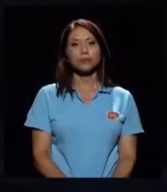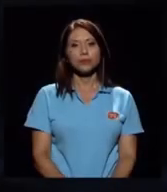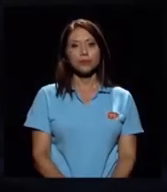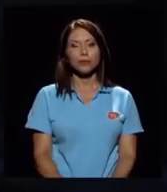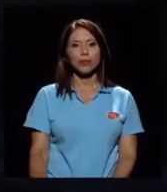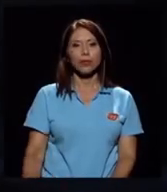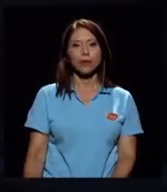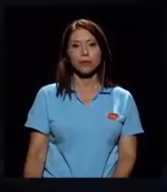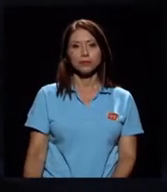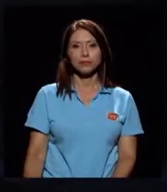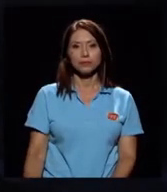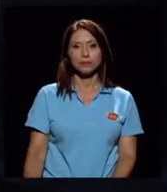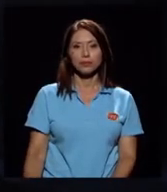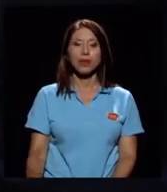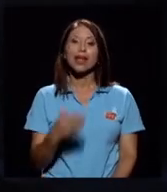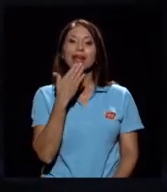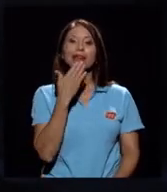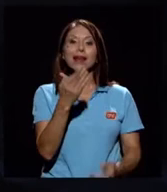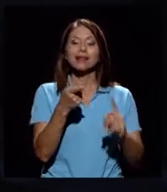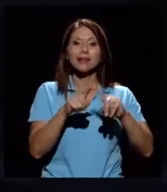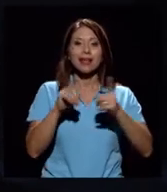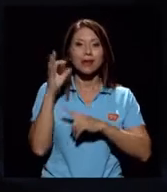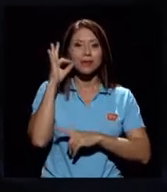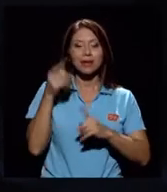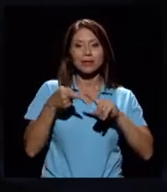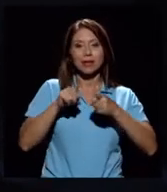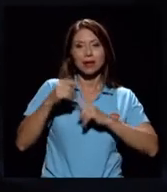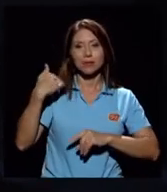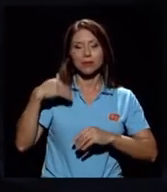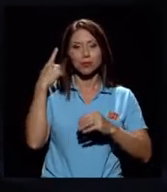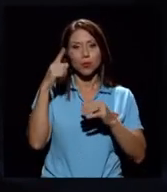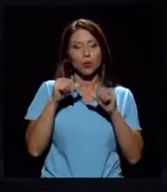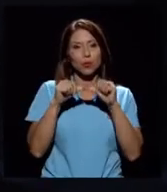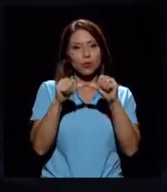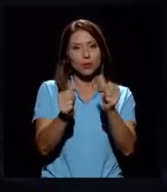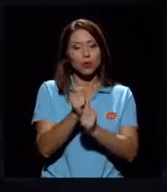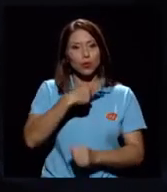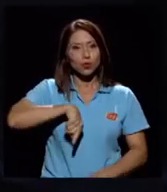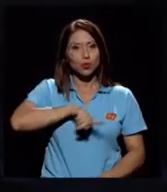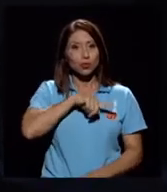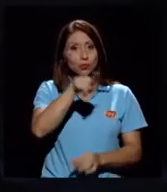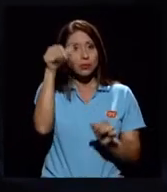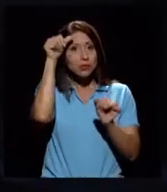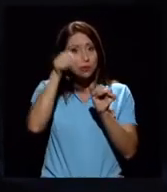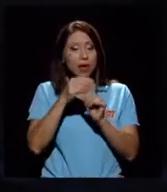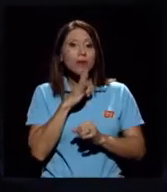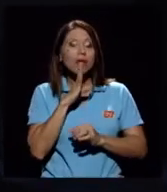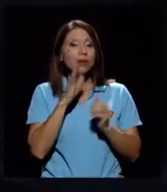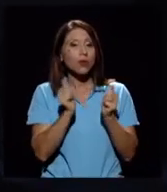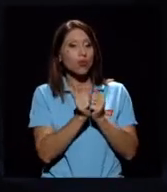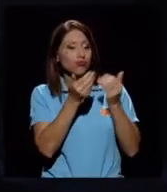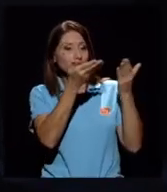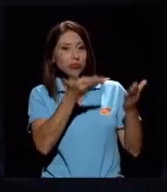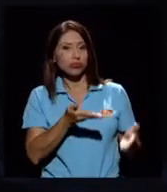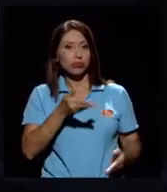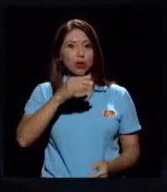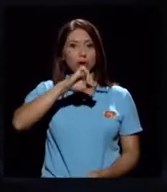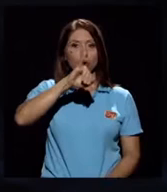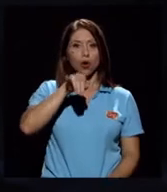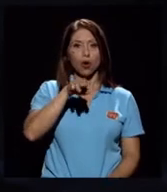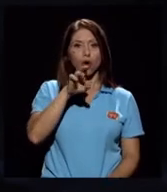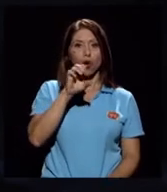gracias amigas y amigos por continuar con nosotros como recordarán estamos conversando cuando el guardia